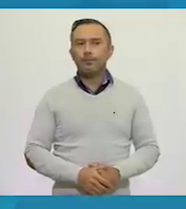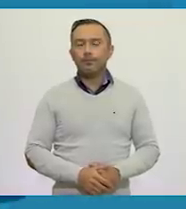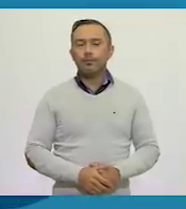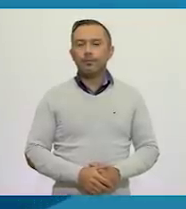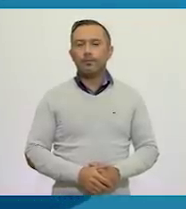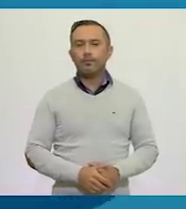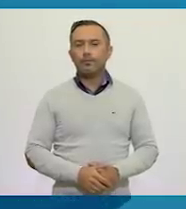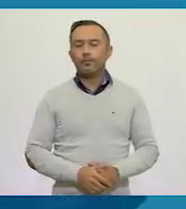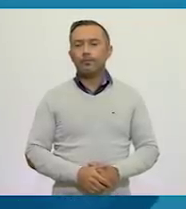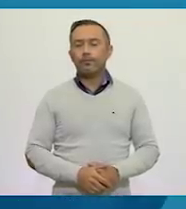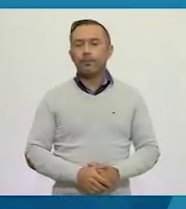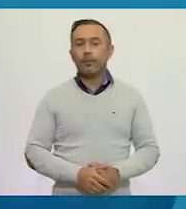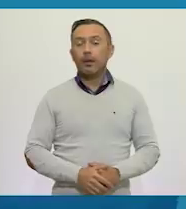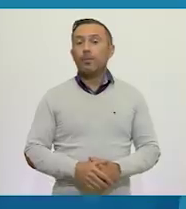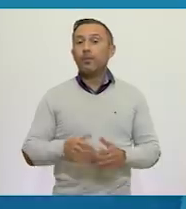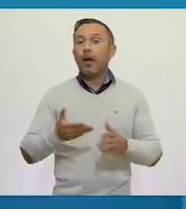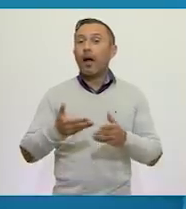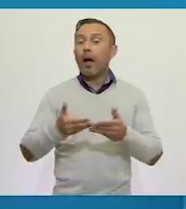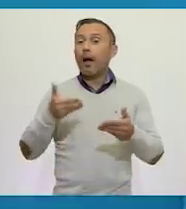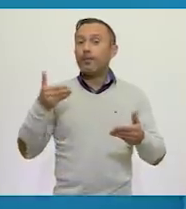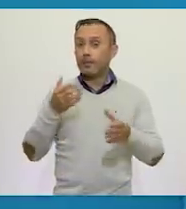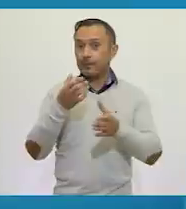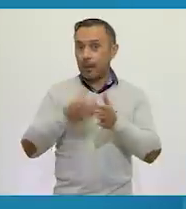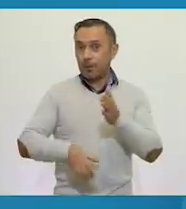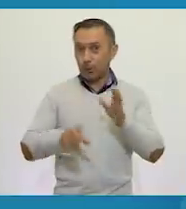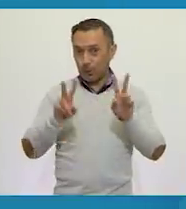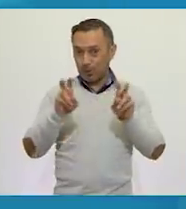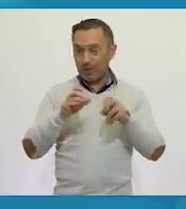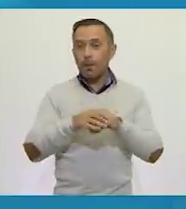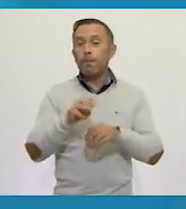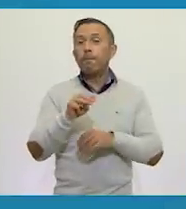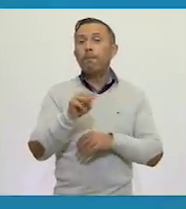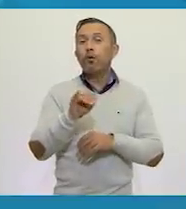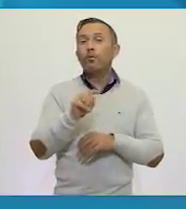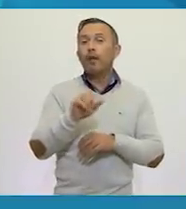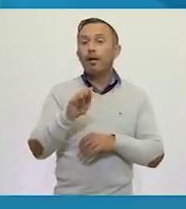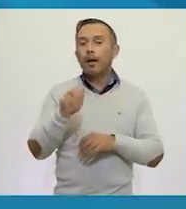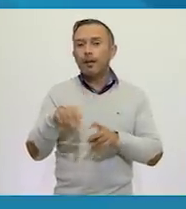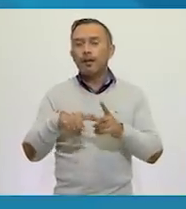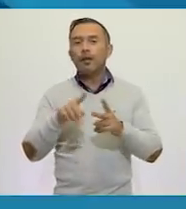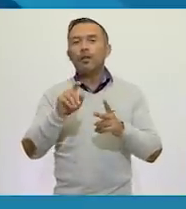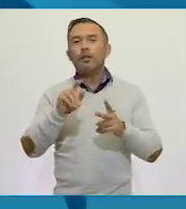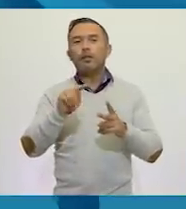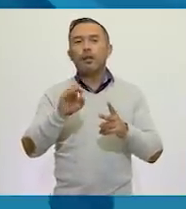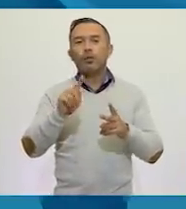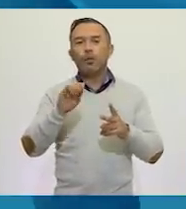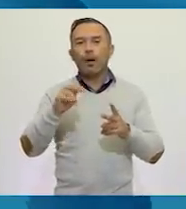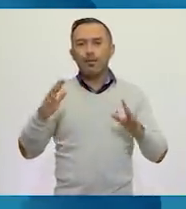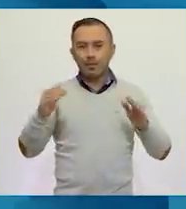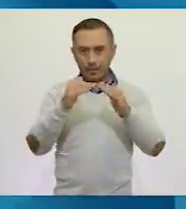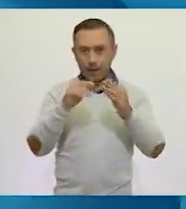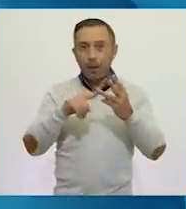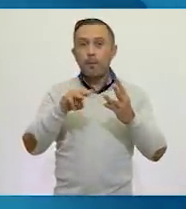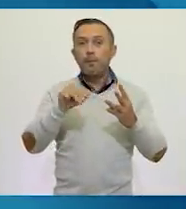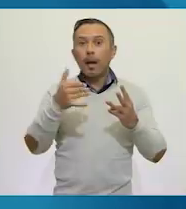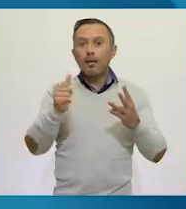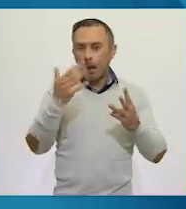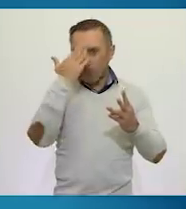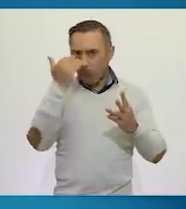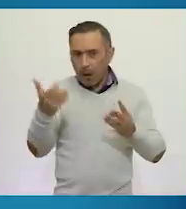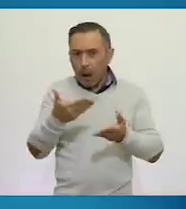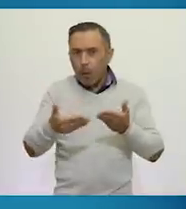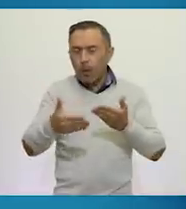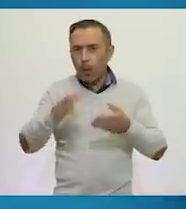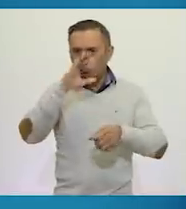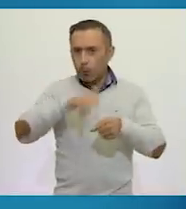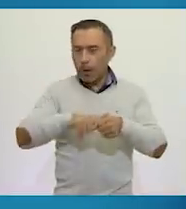En el capítulo anterior, Monte Albán, teotihuacanos y los mayas ahora son las grandes culturas. Han